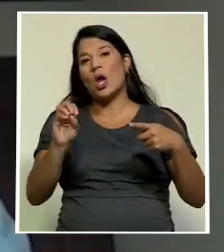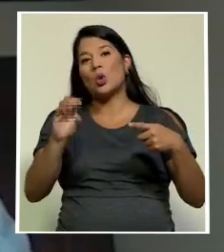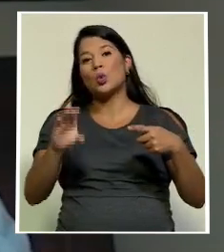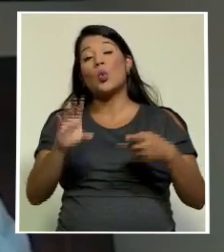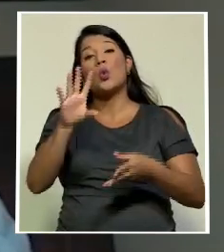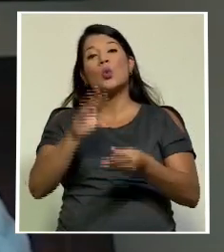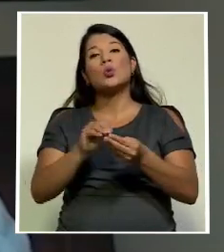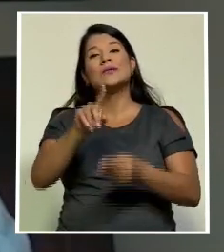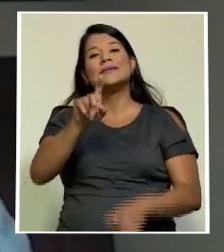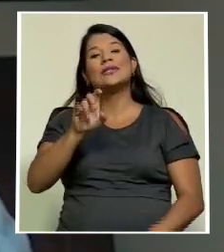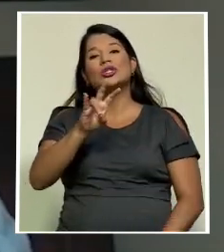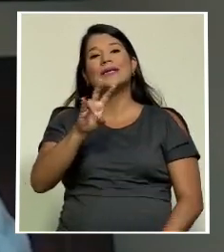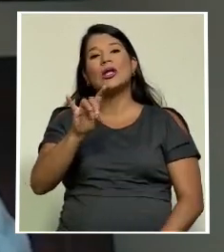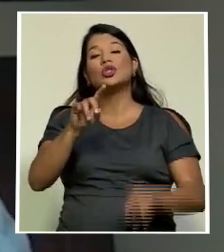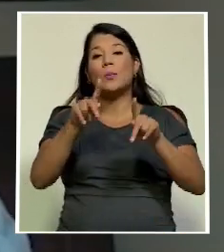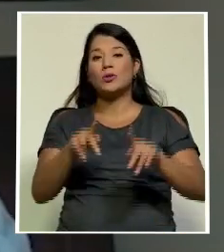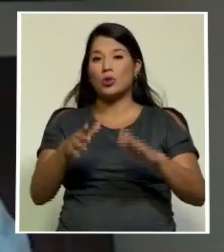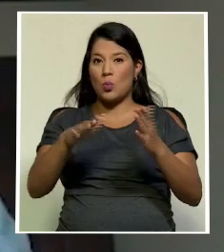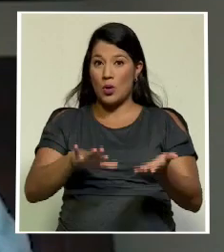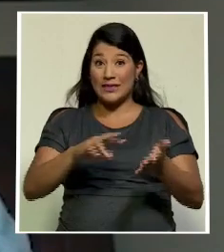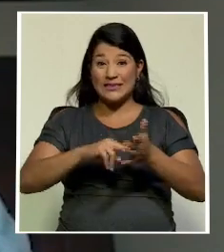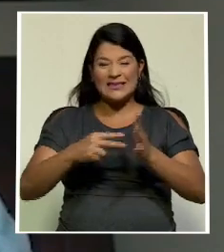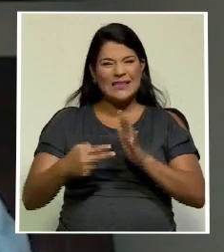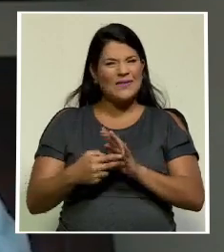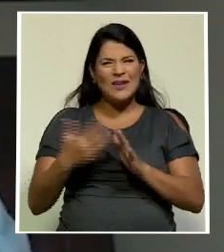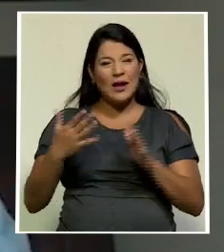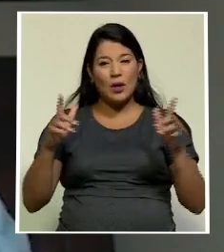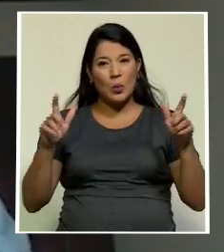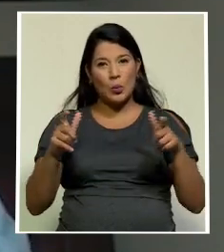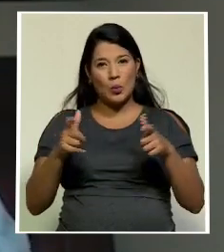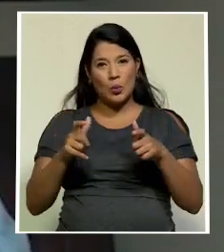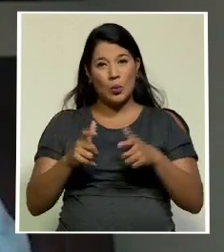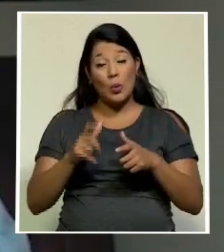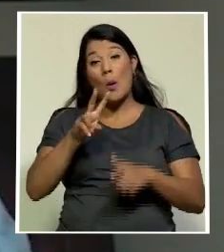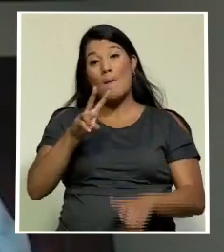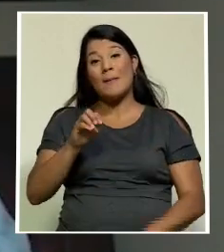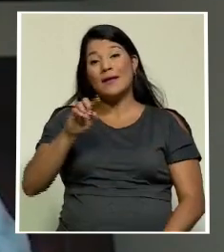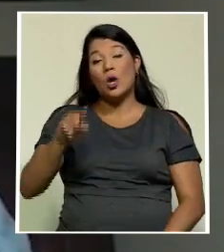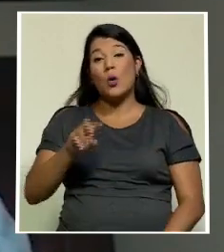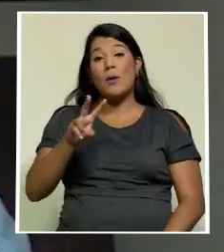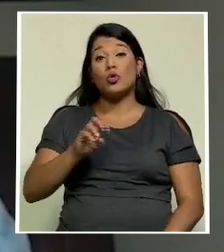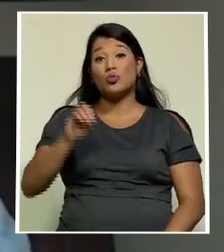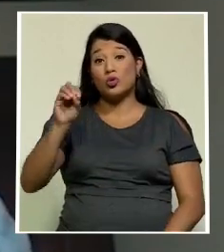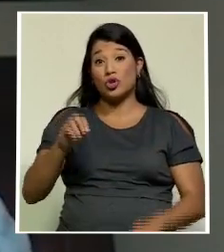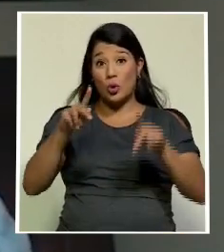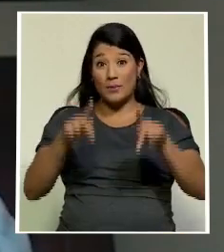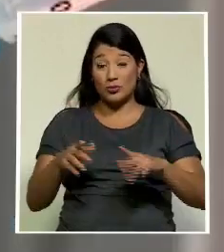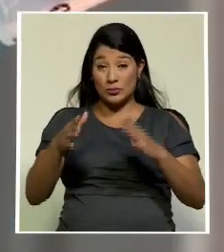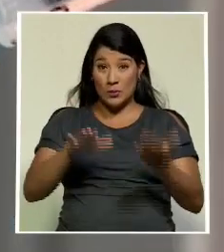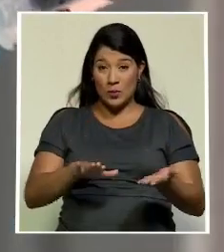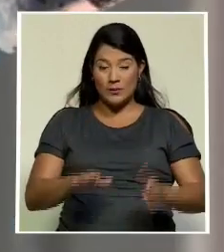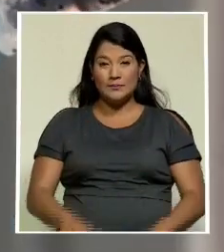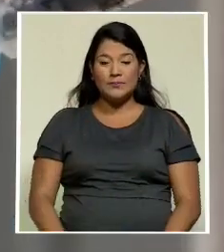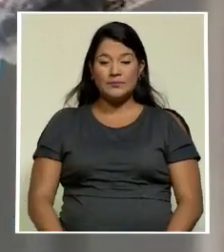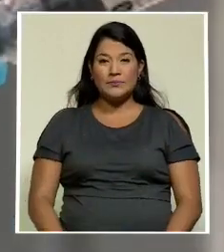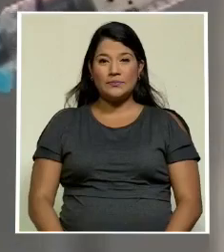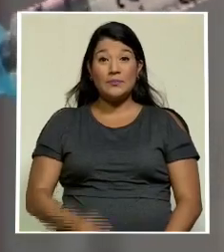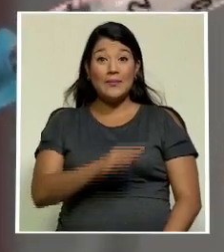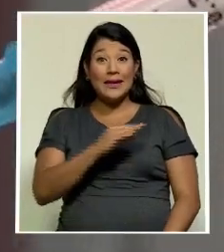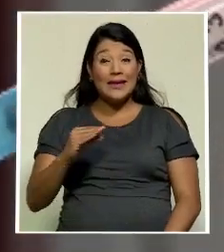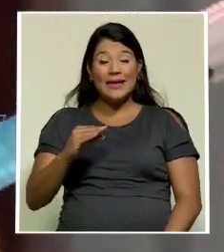178 muertes. Esto representa una disminución del 20.2% en la mortalidad de una semana a otra. En tanto, la